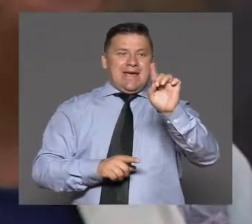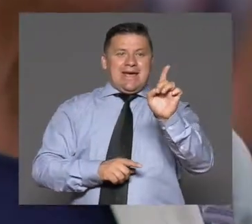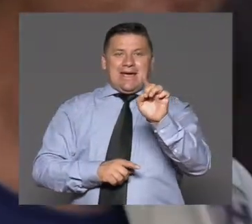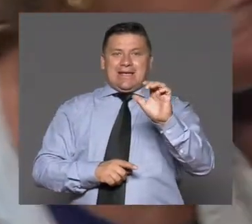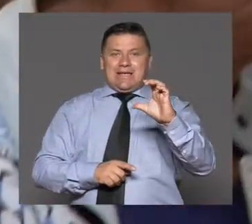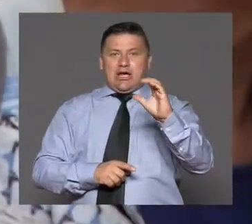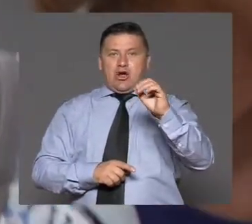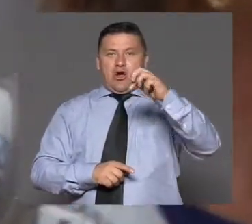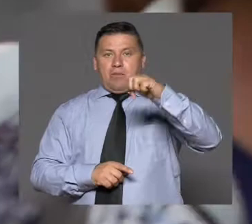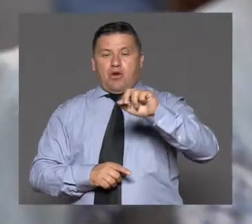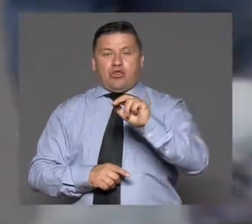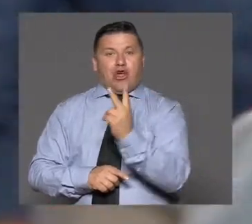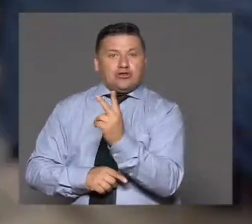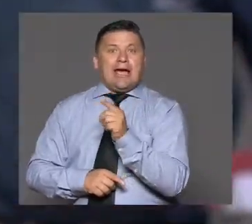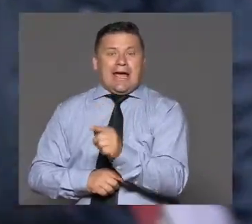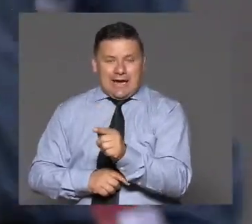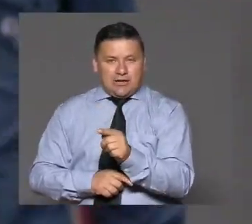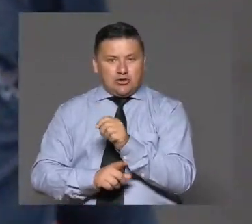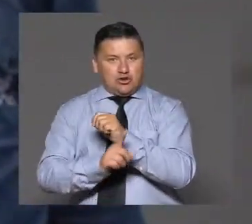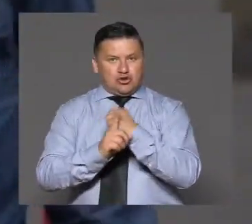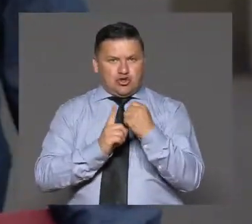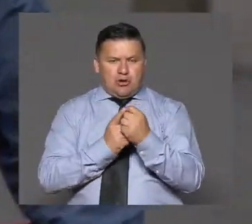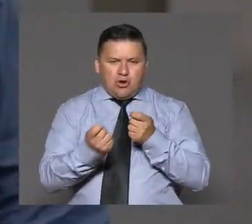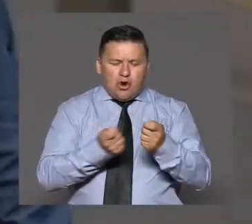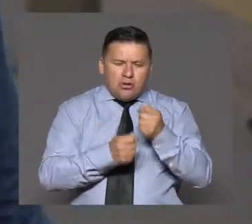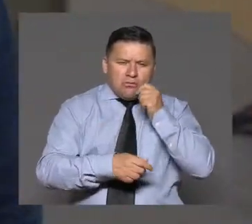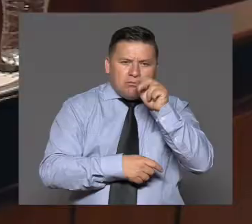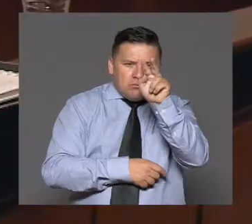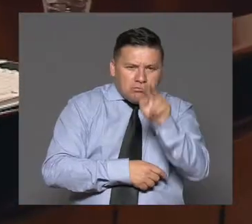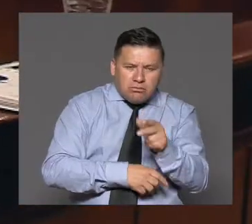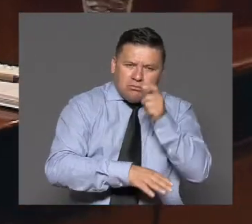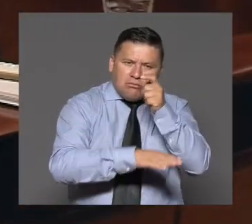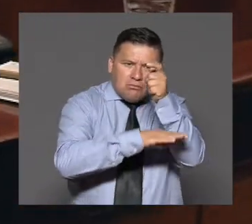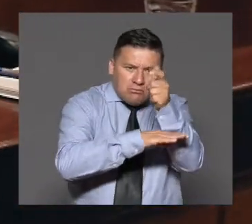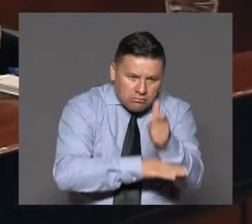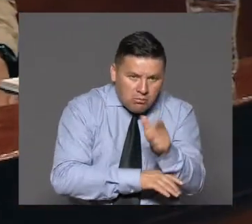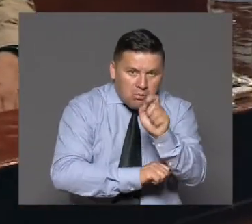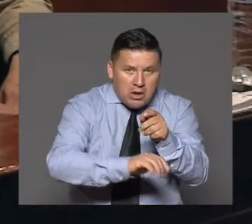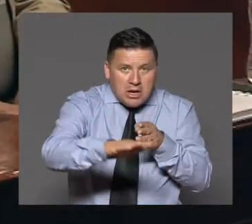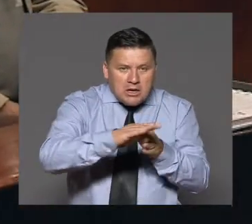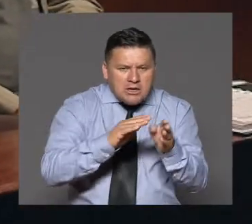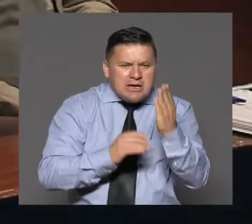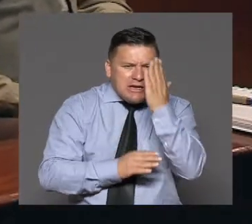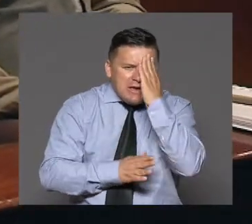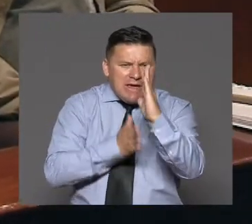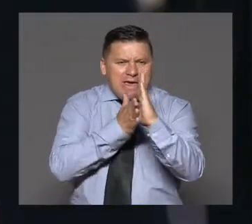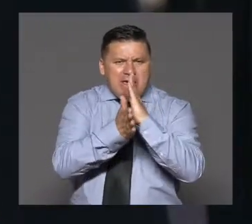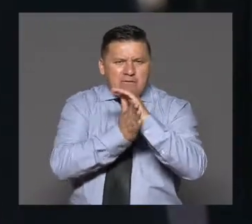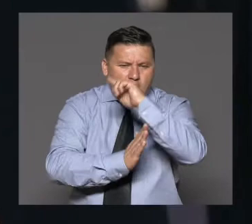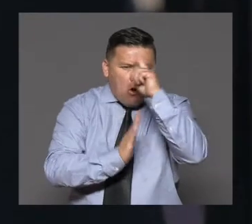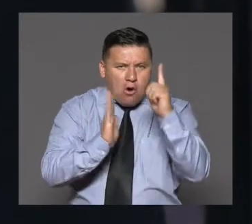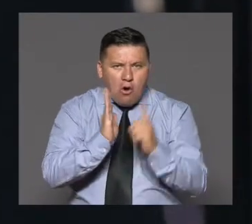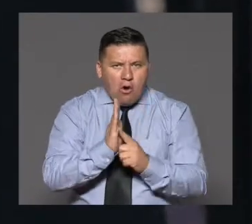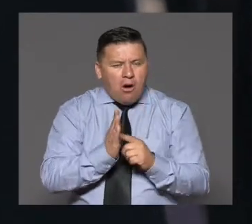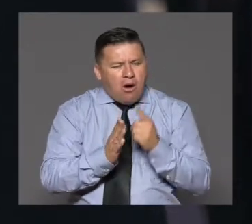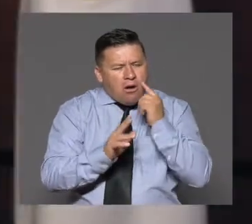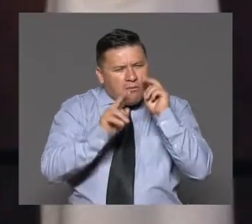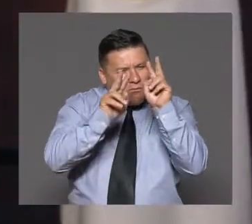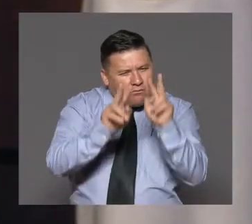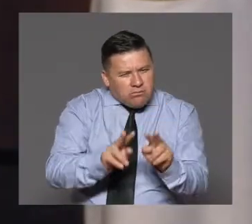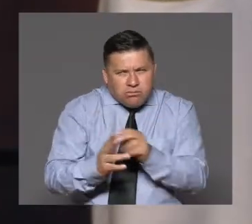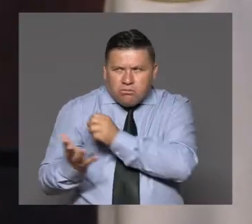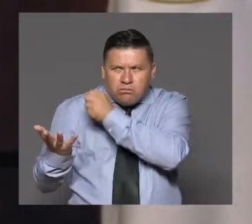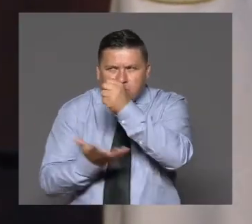además una herramienta de control social donde los ciudadanos y veedores pueden acceder a la información necesaria para hacer seguimiento